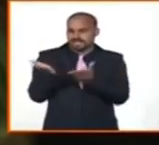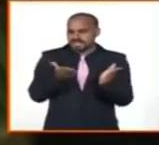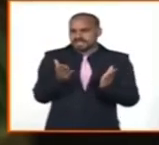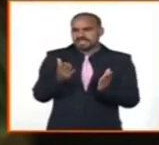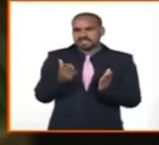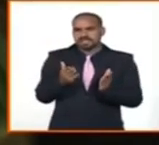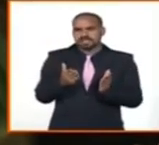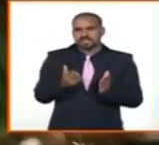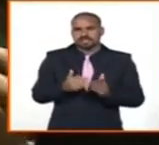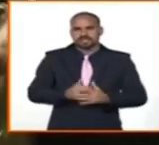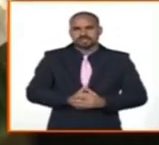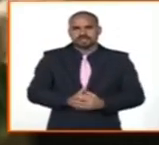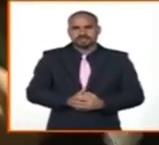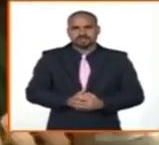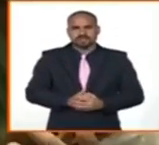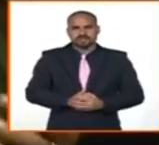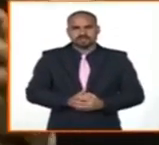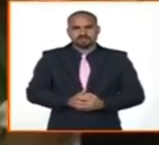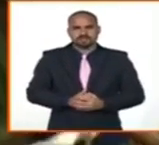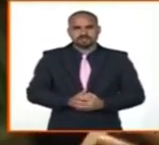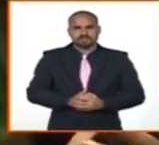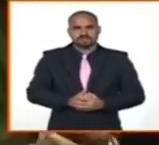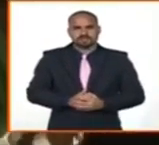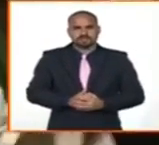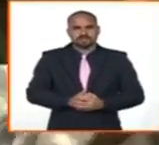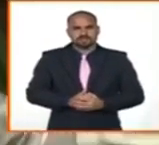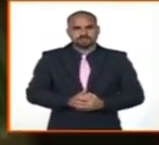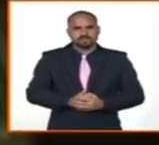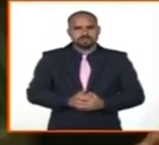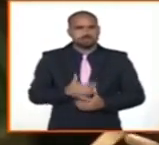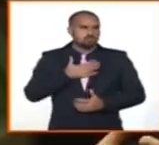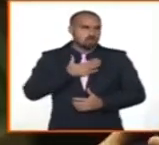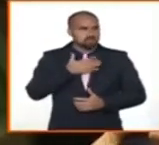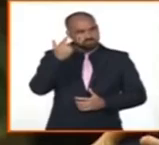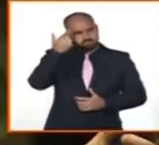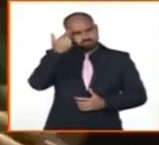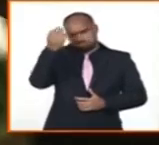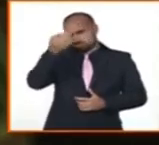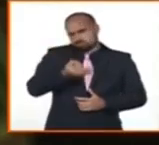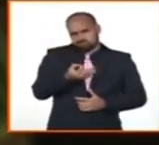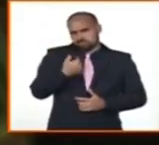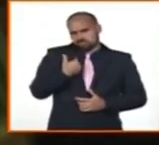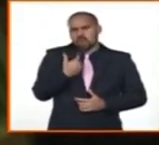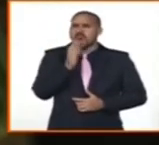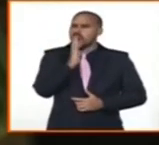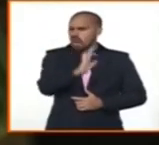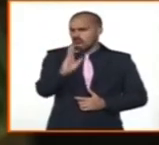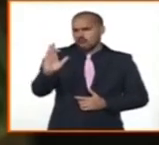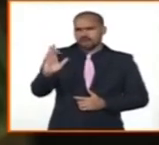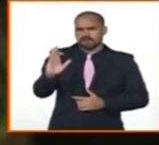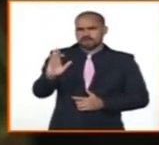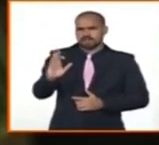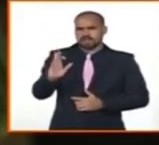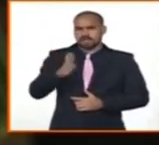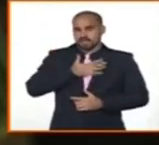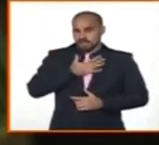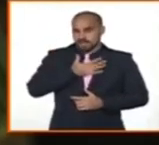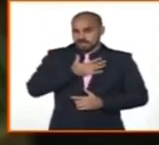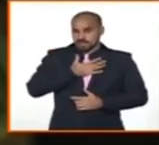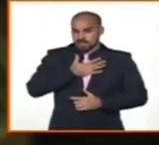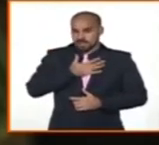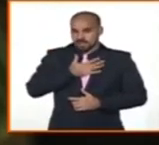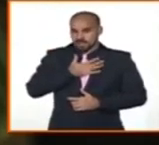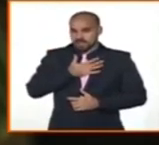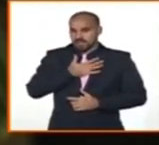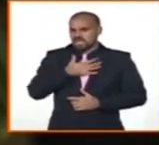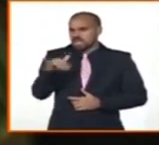cubano. Yo creo, con todo mi respeto a todo el amor del mundo, mi gente tiene un amor de